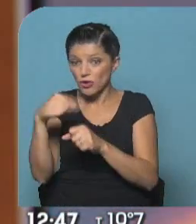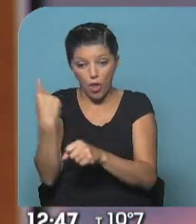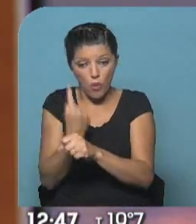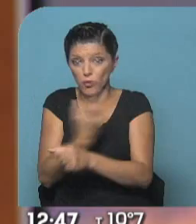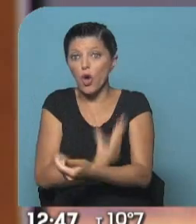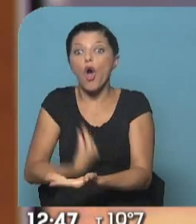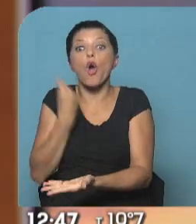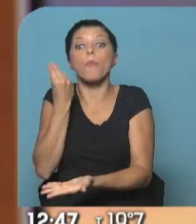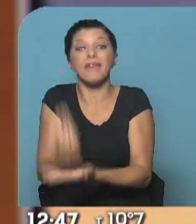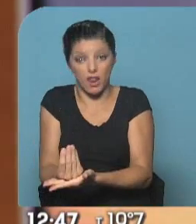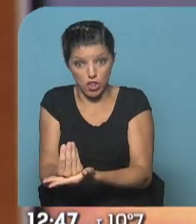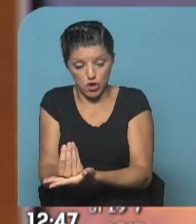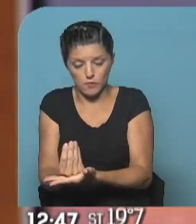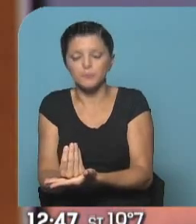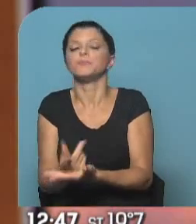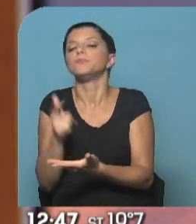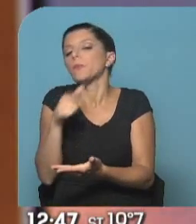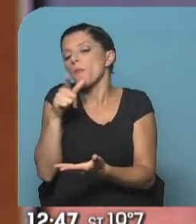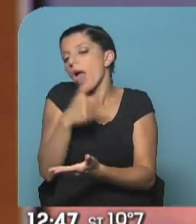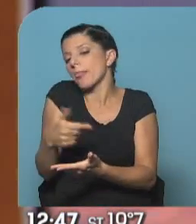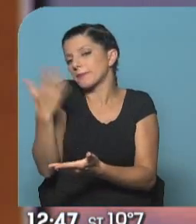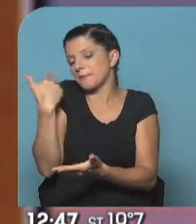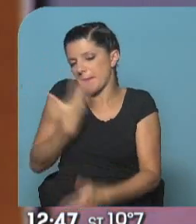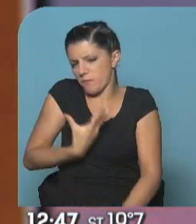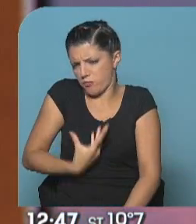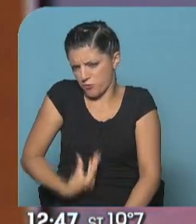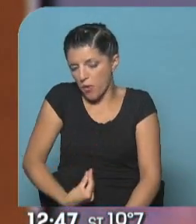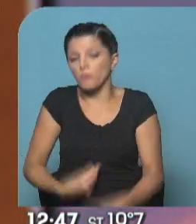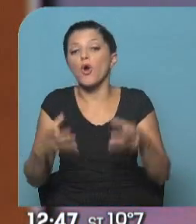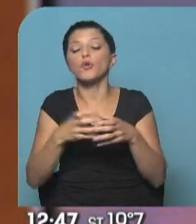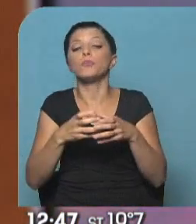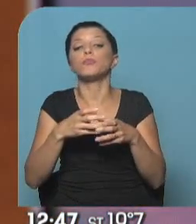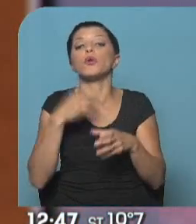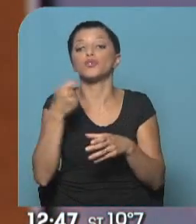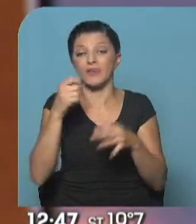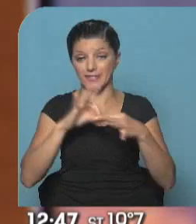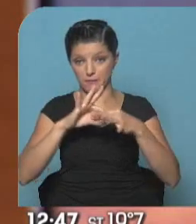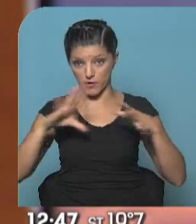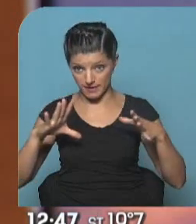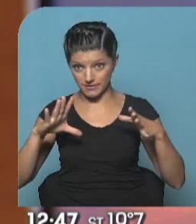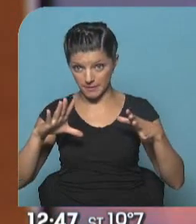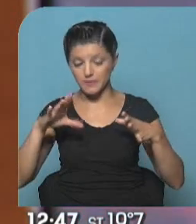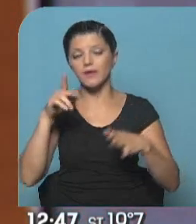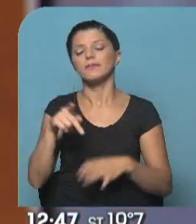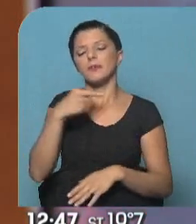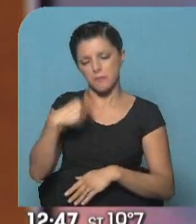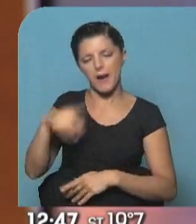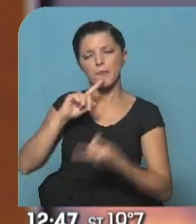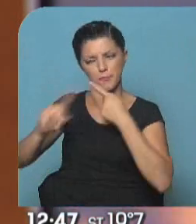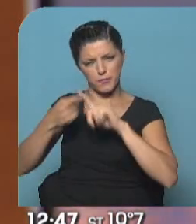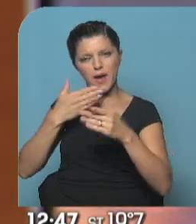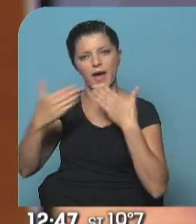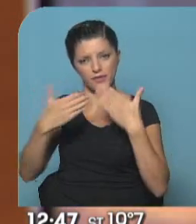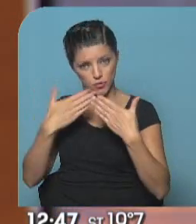esta semana aparentemente habría un alivio porque la socialdemocracia encarnada en Martin Schulz estaría dispuesta a sentarse a conversar. Los